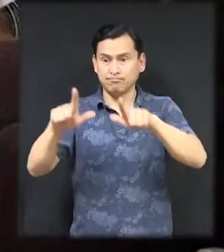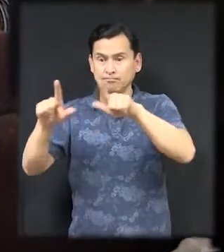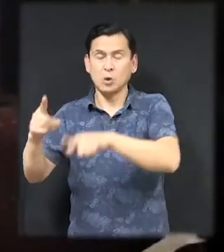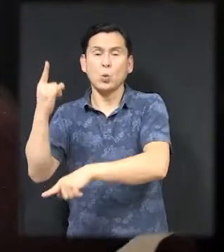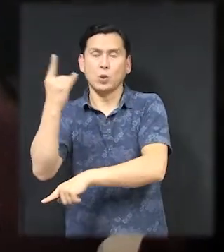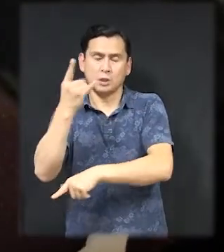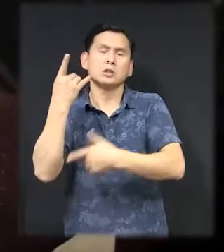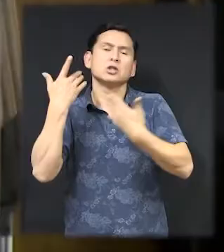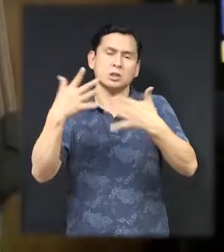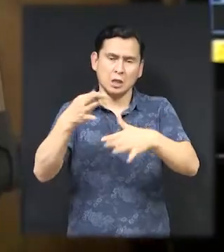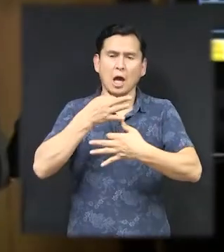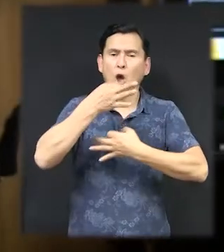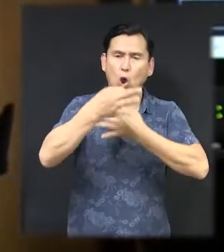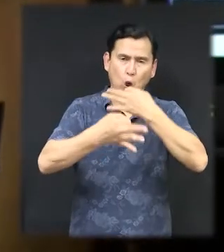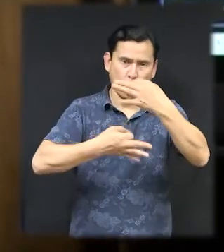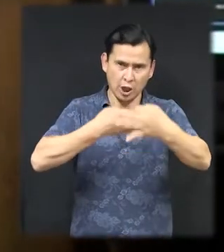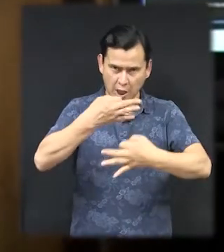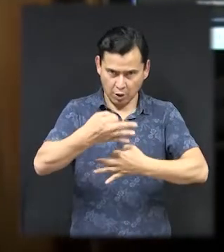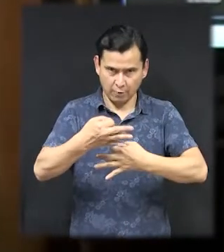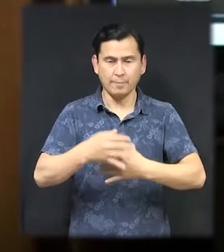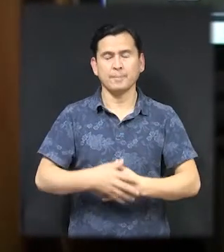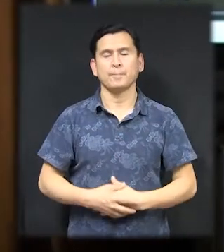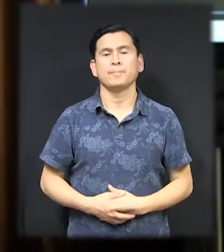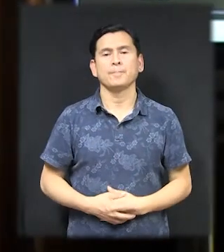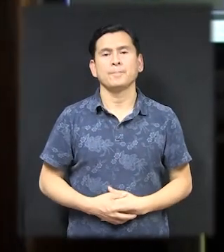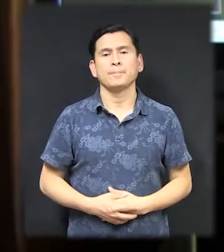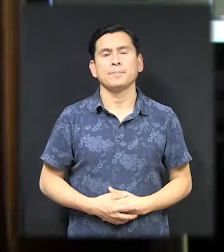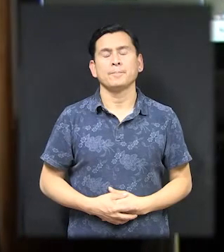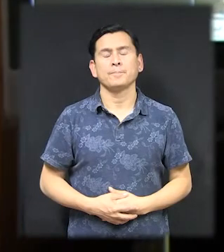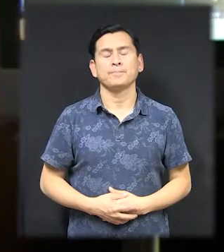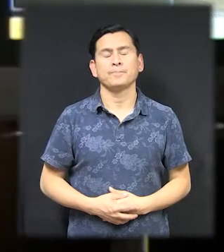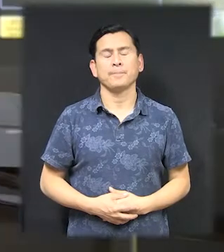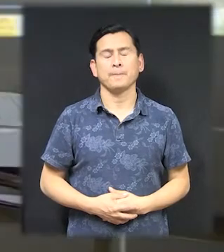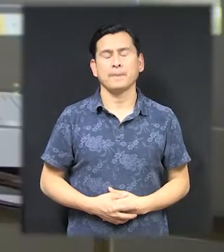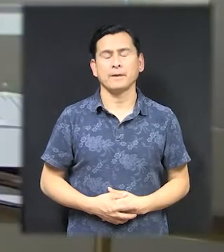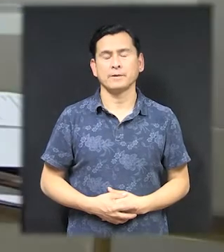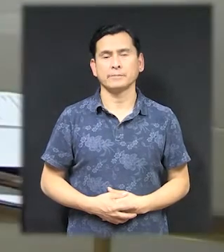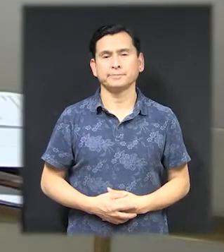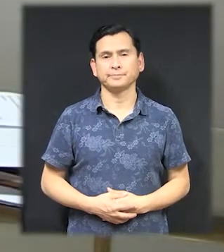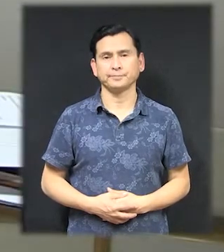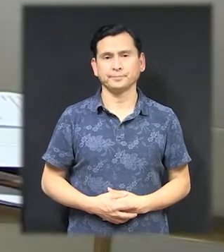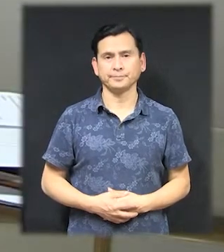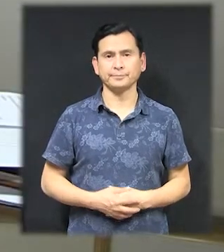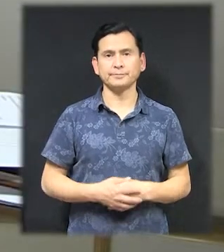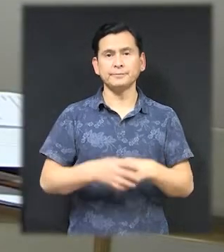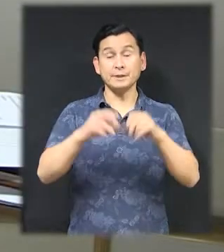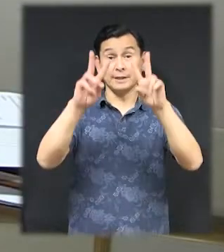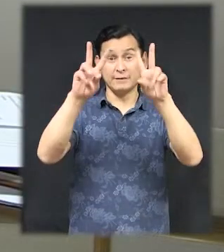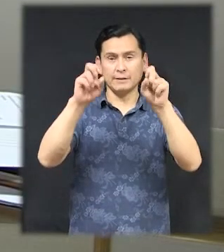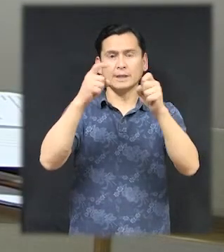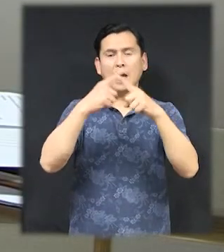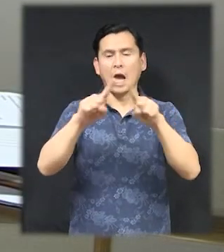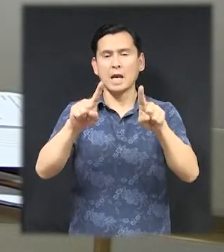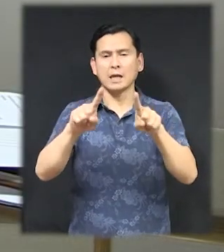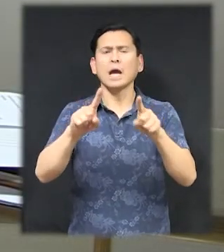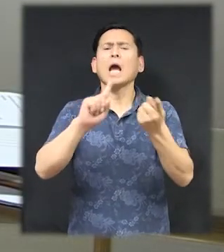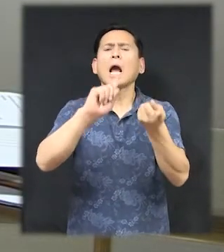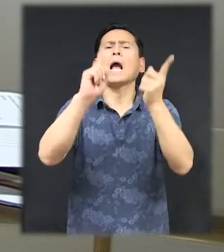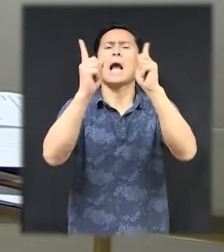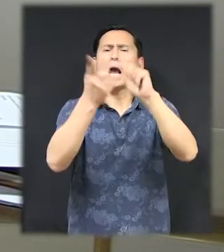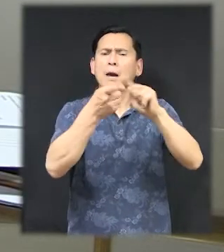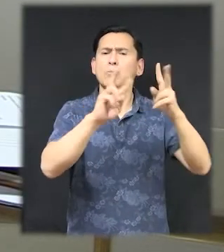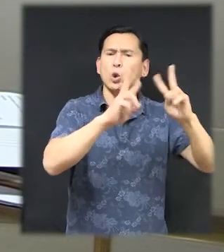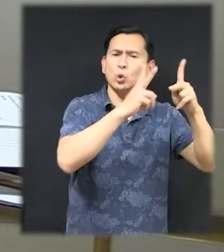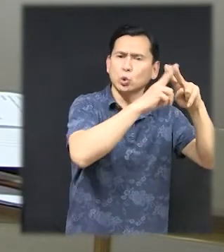poder responder a los requerimientos de COVID y de no COVID durante el año 2020 con una solvencia que nos permite decir que